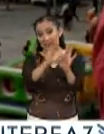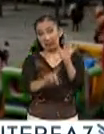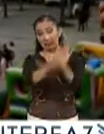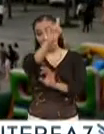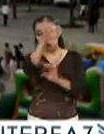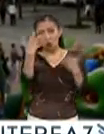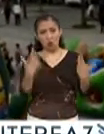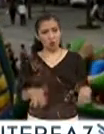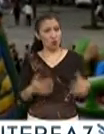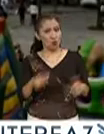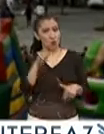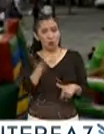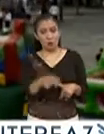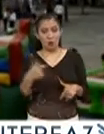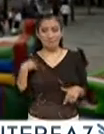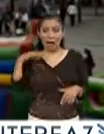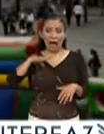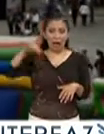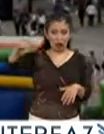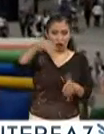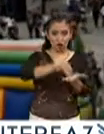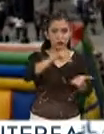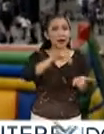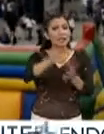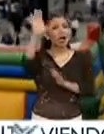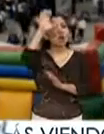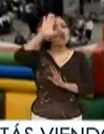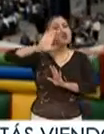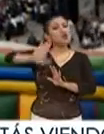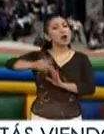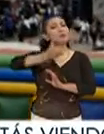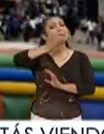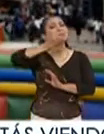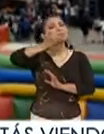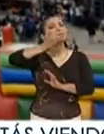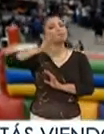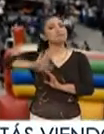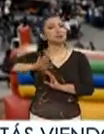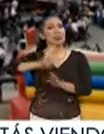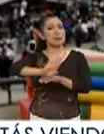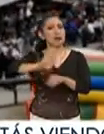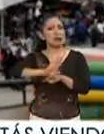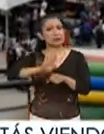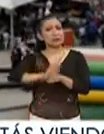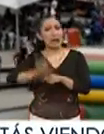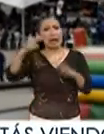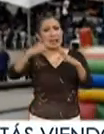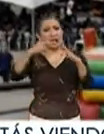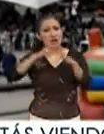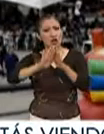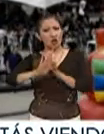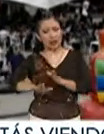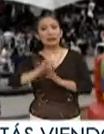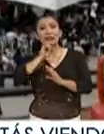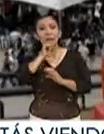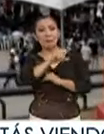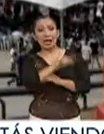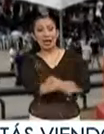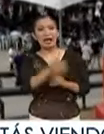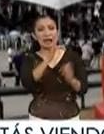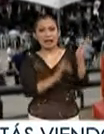importante presencia en lo que es la cultura tradicional brasileña, la religión y por supuesto